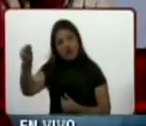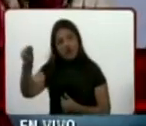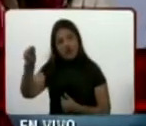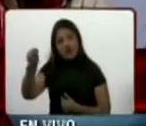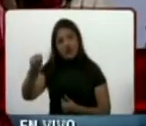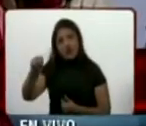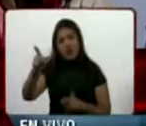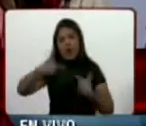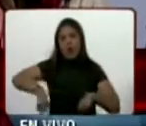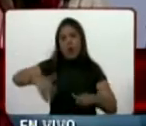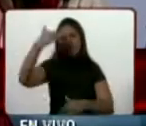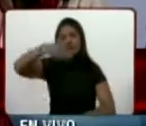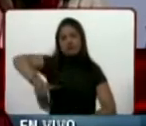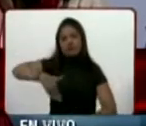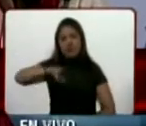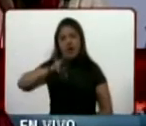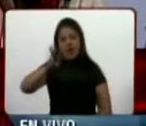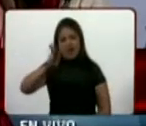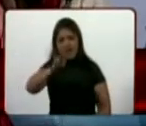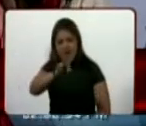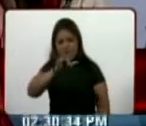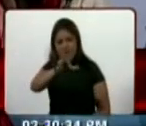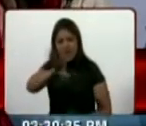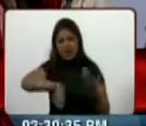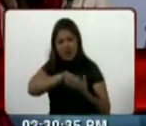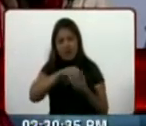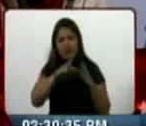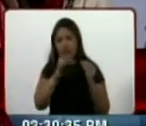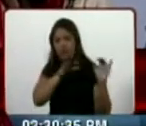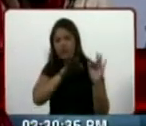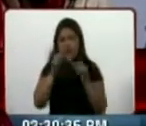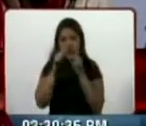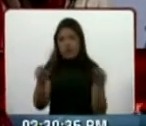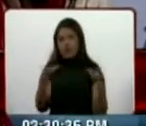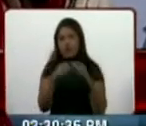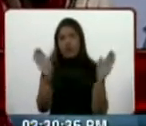de la montaña. Vamos a estar allí concentrados en el alto mando político,